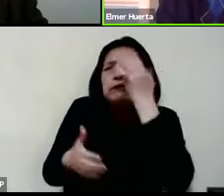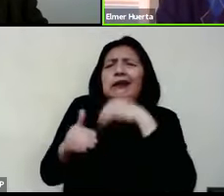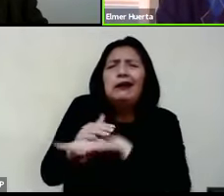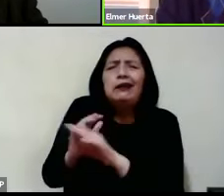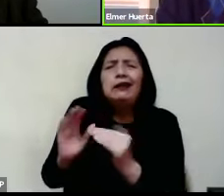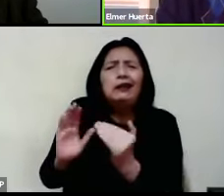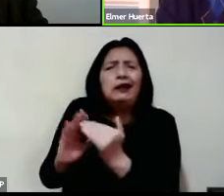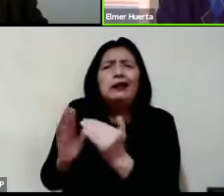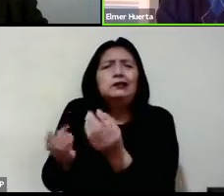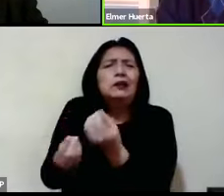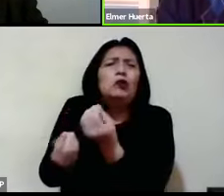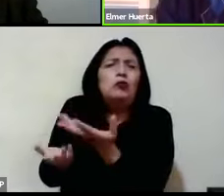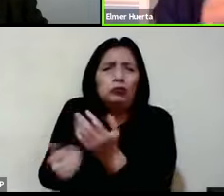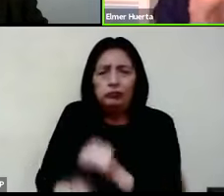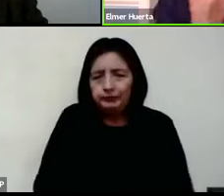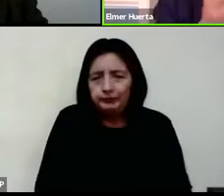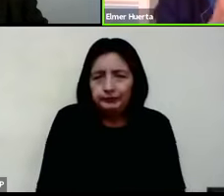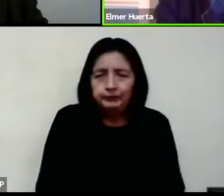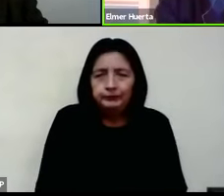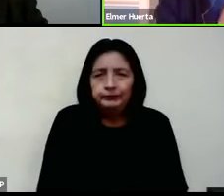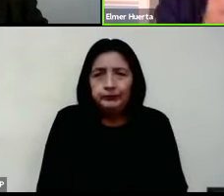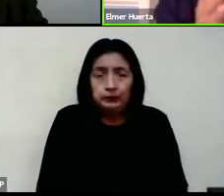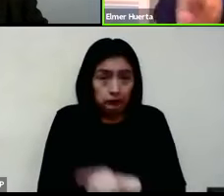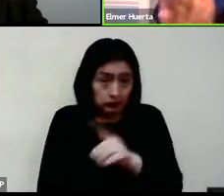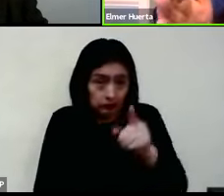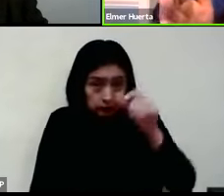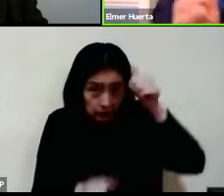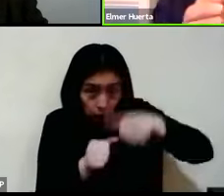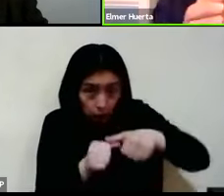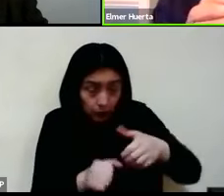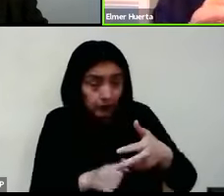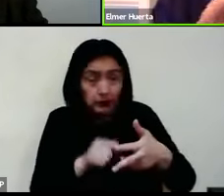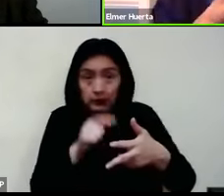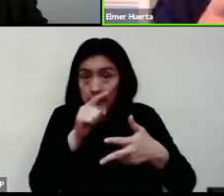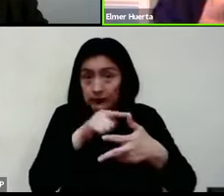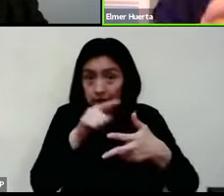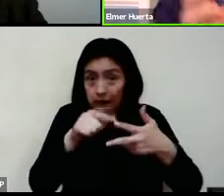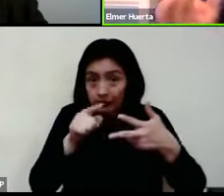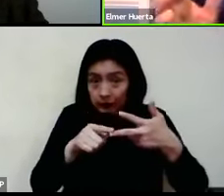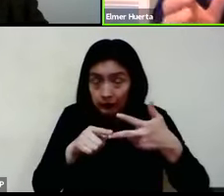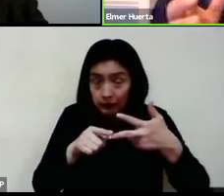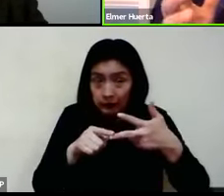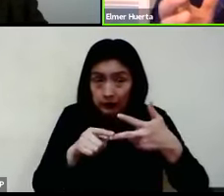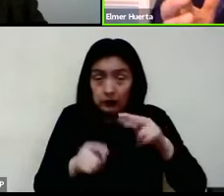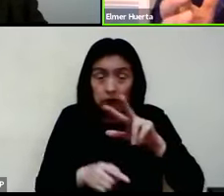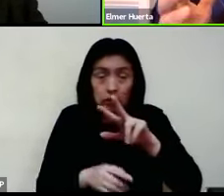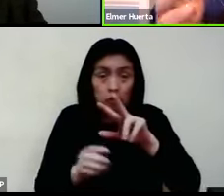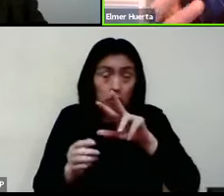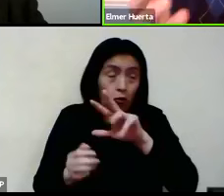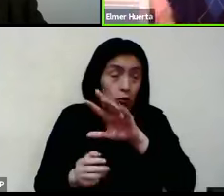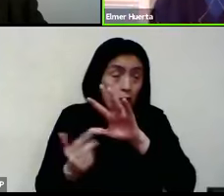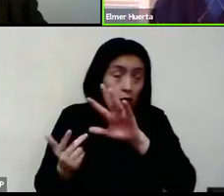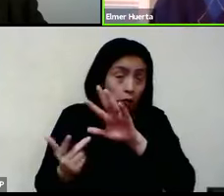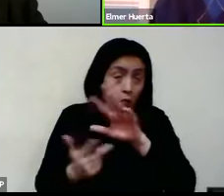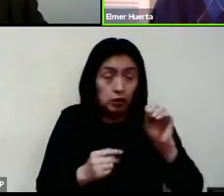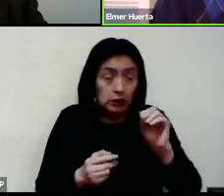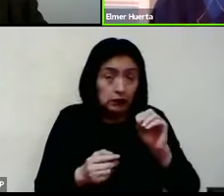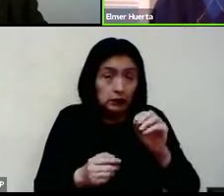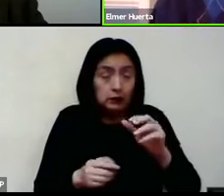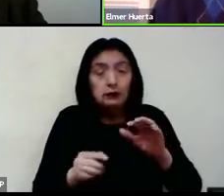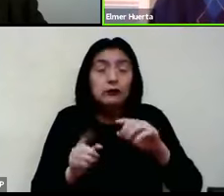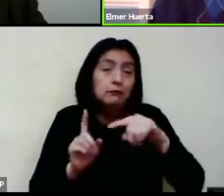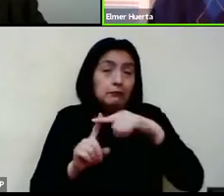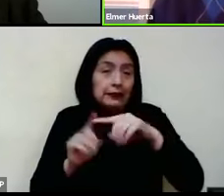la casa? ¿Se acuerdan del 80-15-5? 80 más 15,